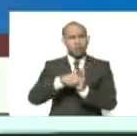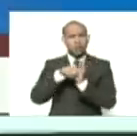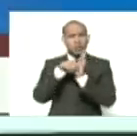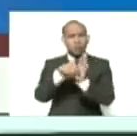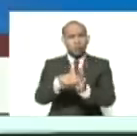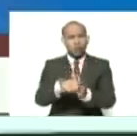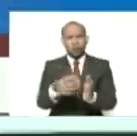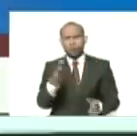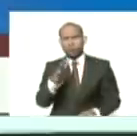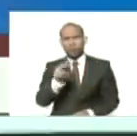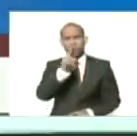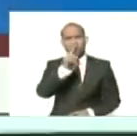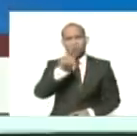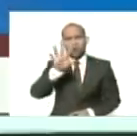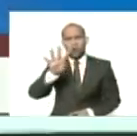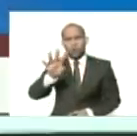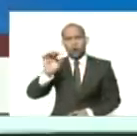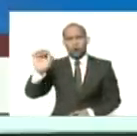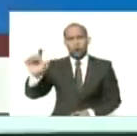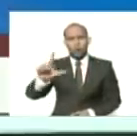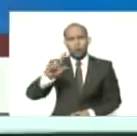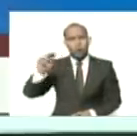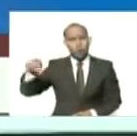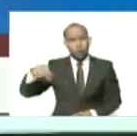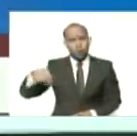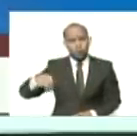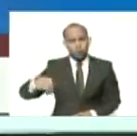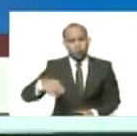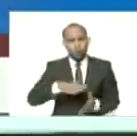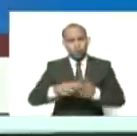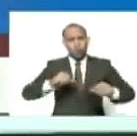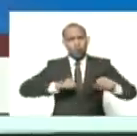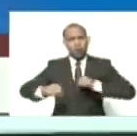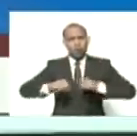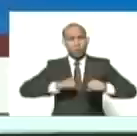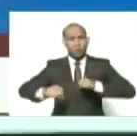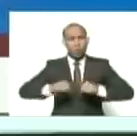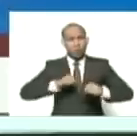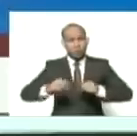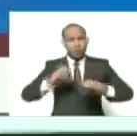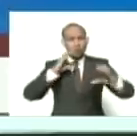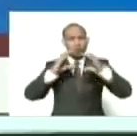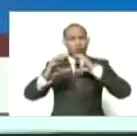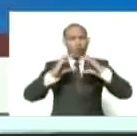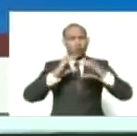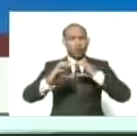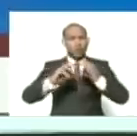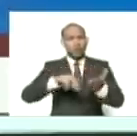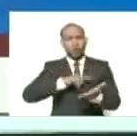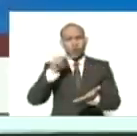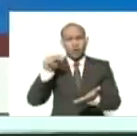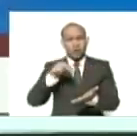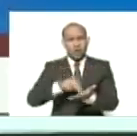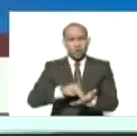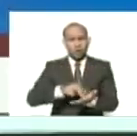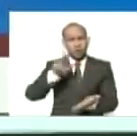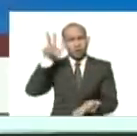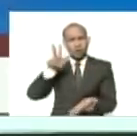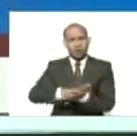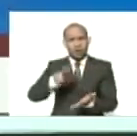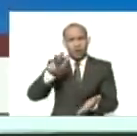del 24 de junio a través del Movimiento de Comunicadores Nacionales.